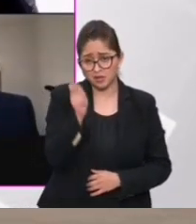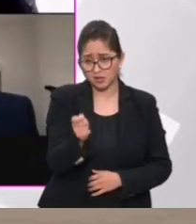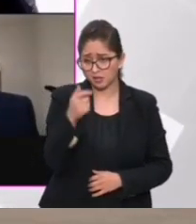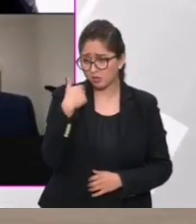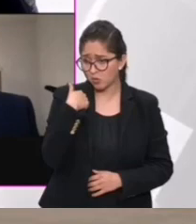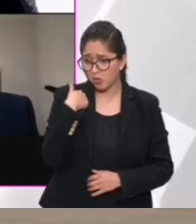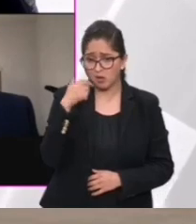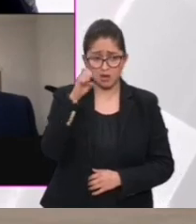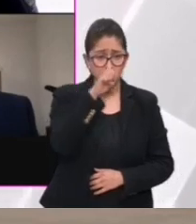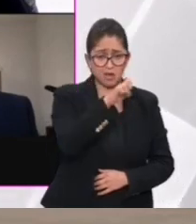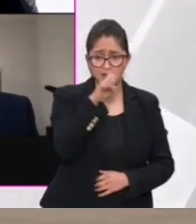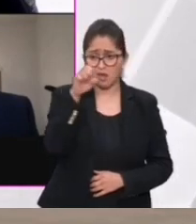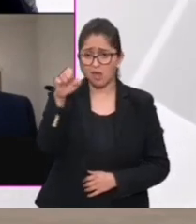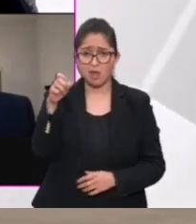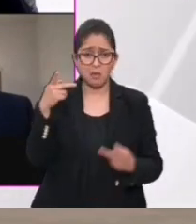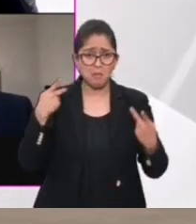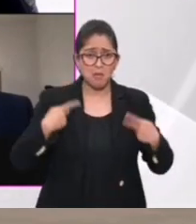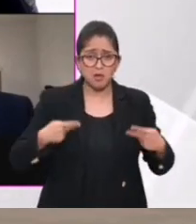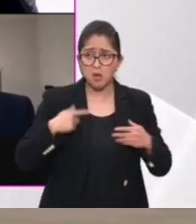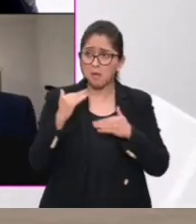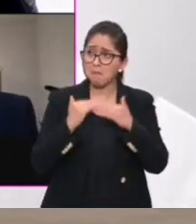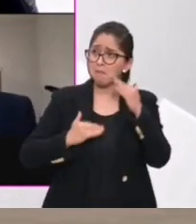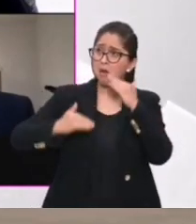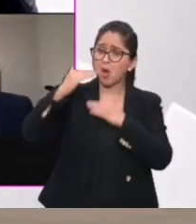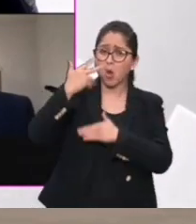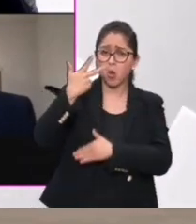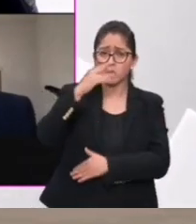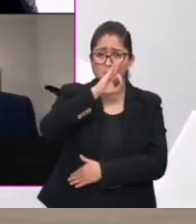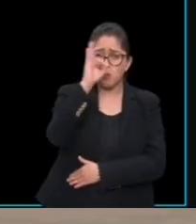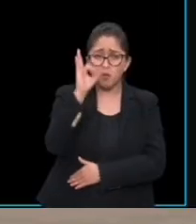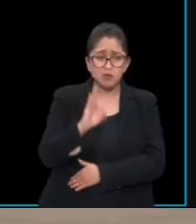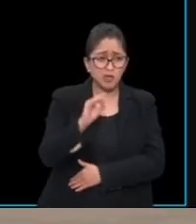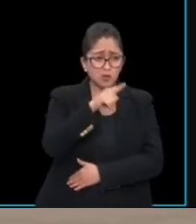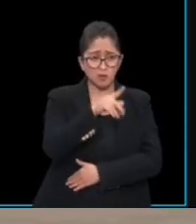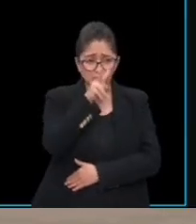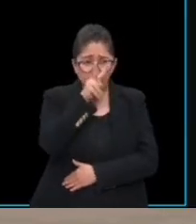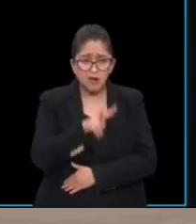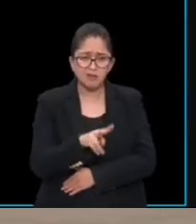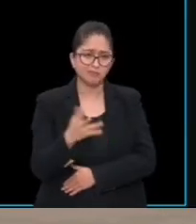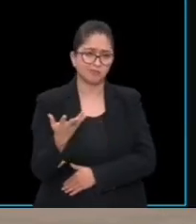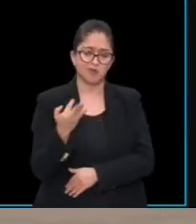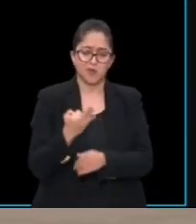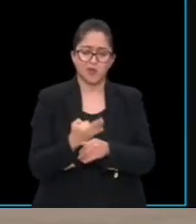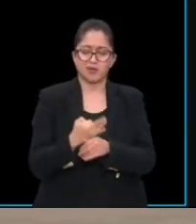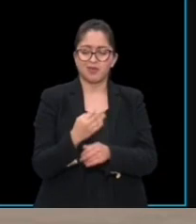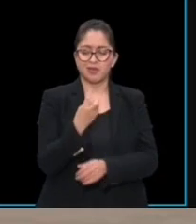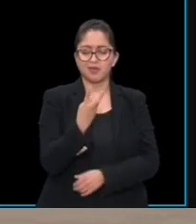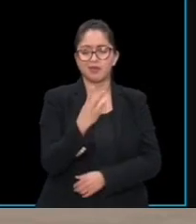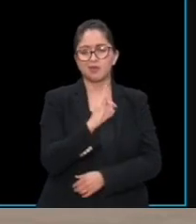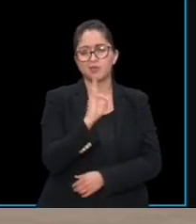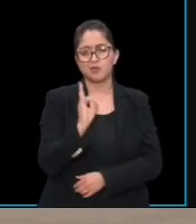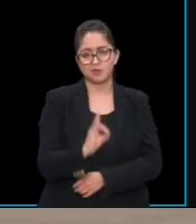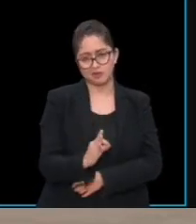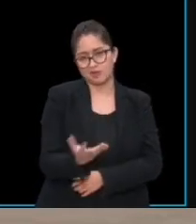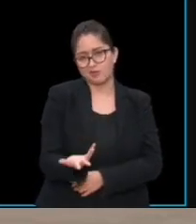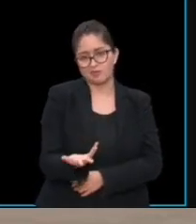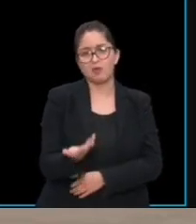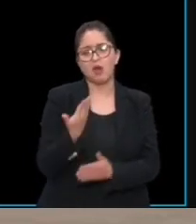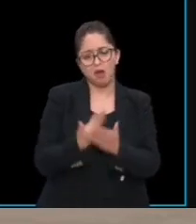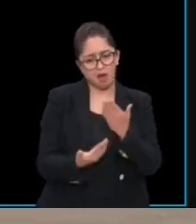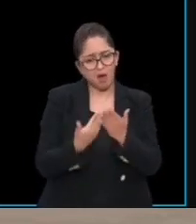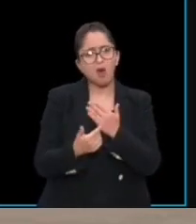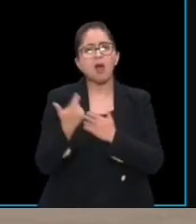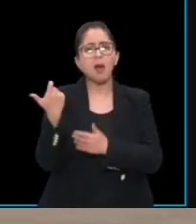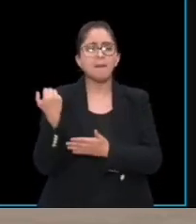ciudadano diciéndole que vamos a alcanzar el 8% del PIB cuando estamos al 3%. Creo que es importante mencionar que actualmente nuestro